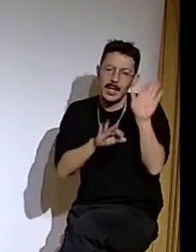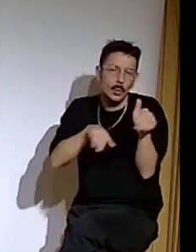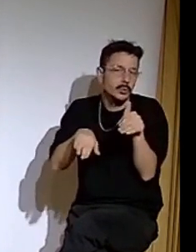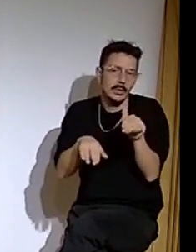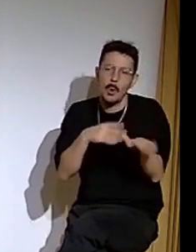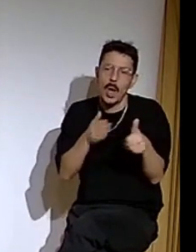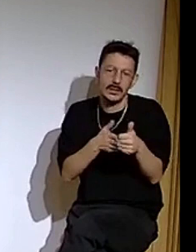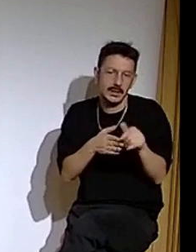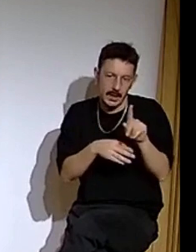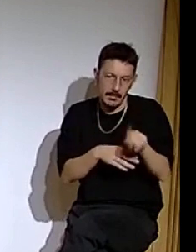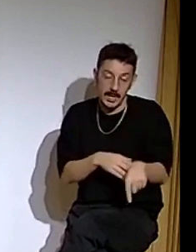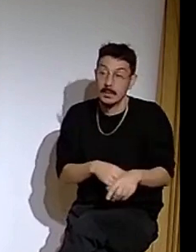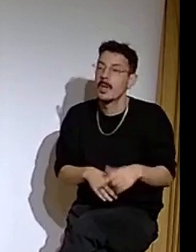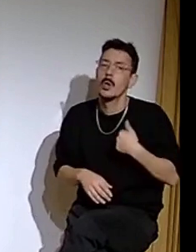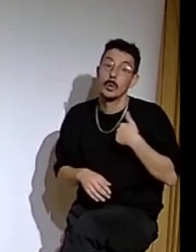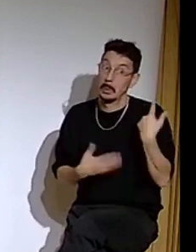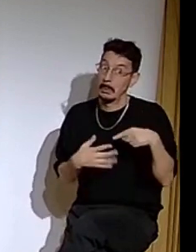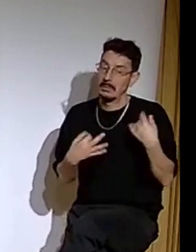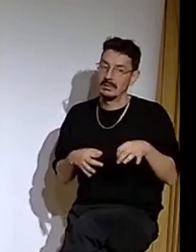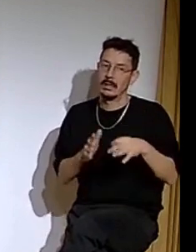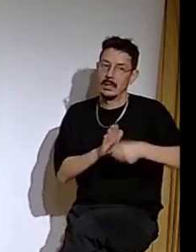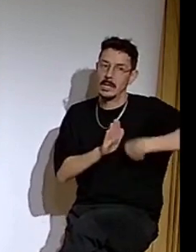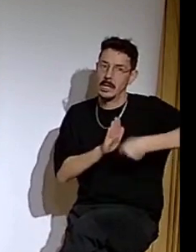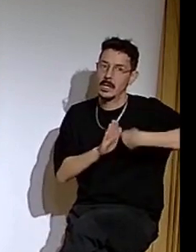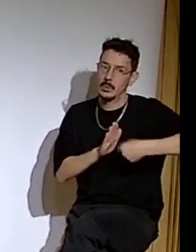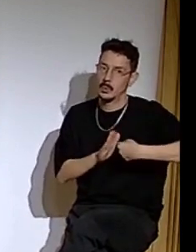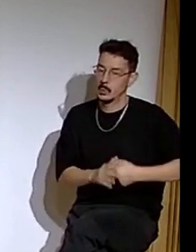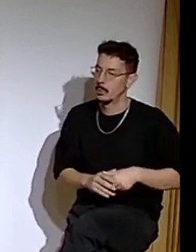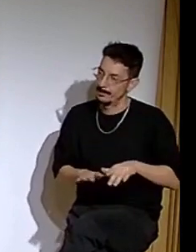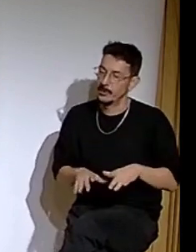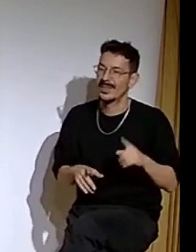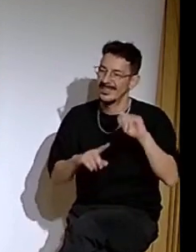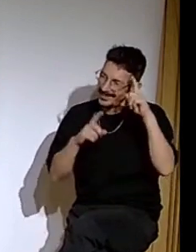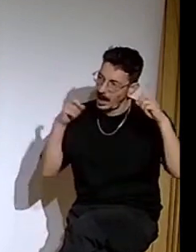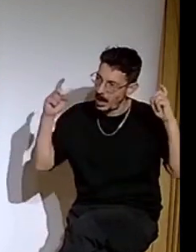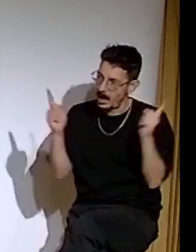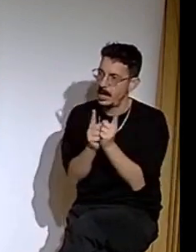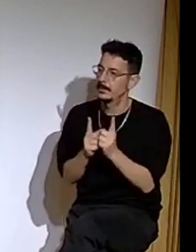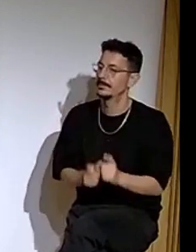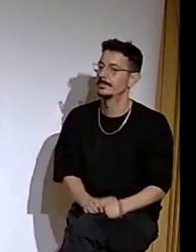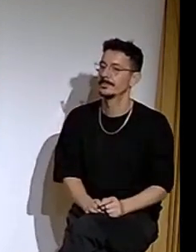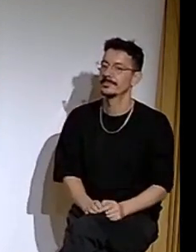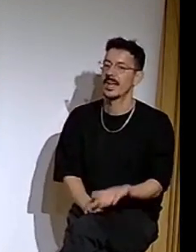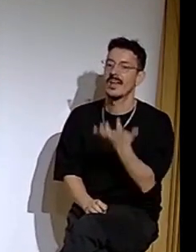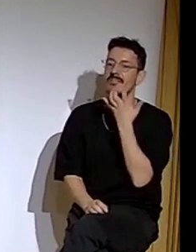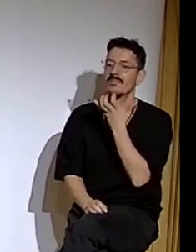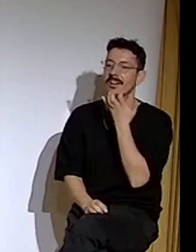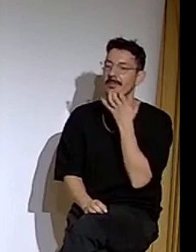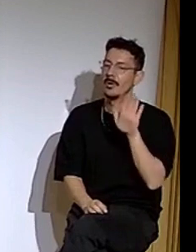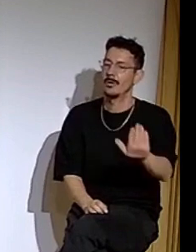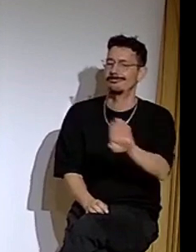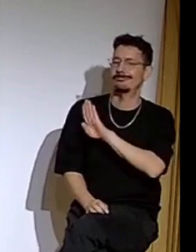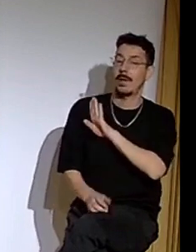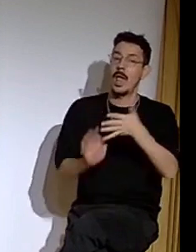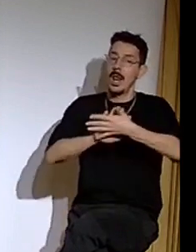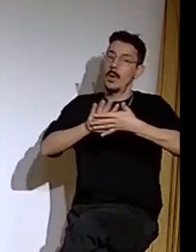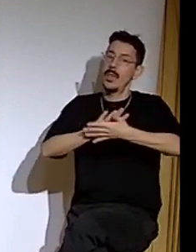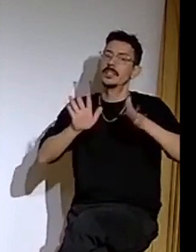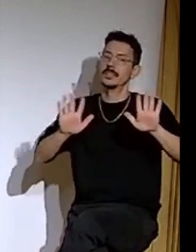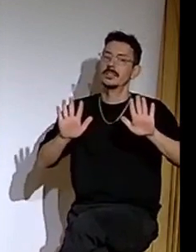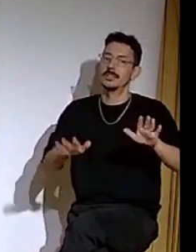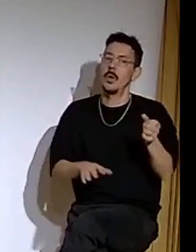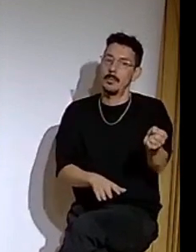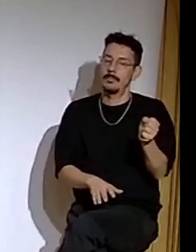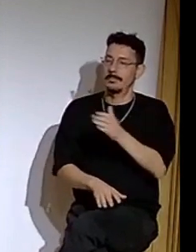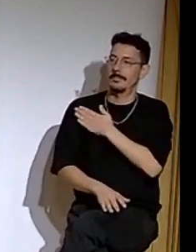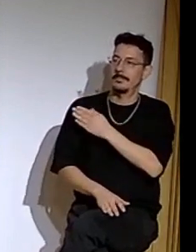yo me enrollo mucho vale voy a intentar ser breve Y también voy rápido entonces pararme para lenguaje de signos tú que